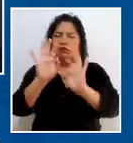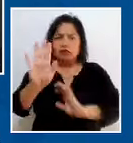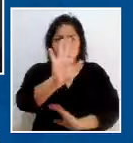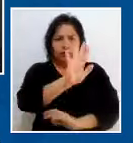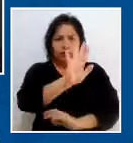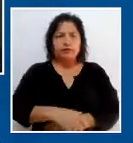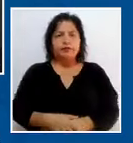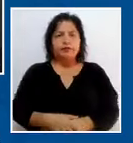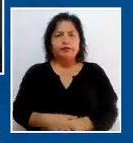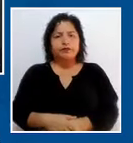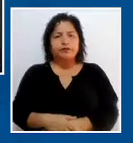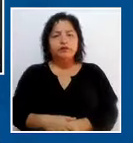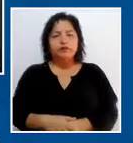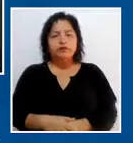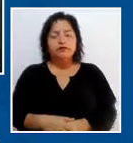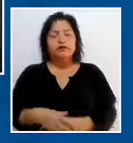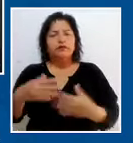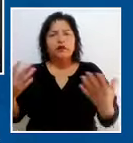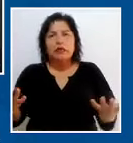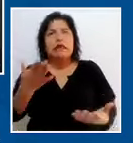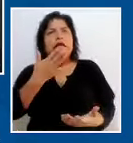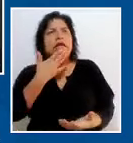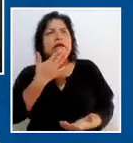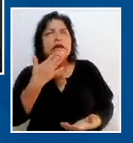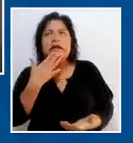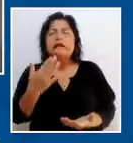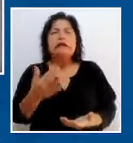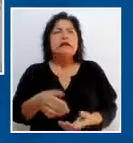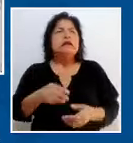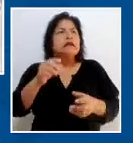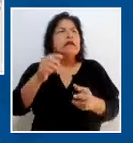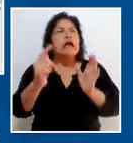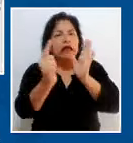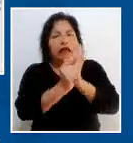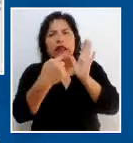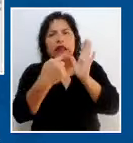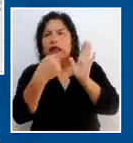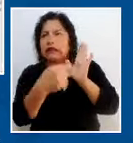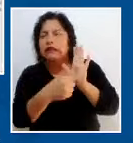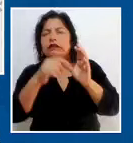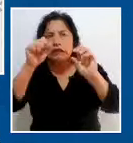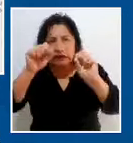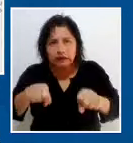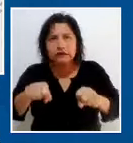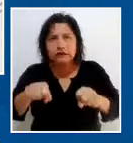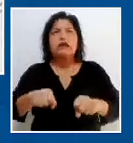Y doctora, ¿quiénes están obligados o qué instituciones están obligadas a entregar la información considerada pública?